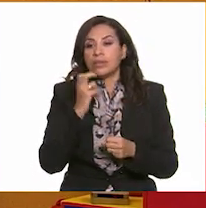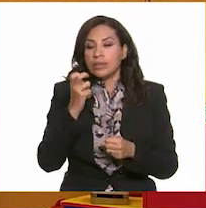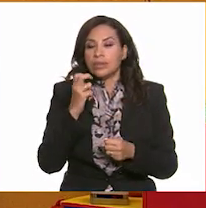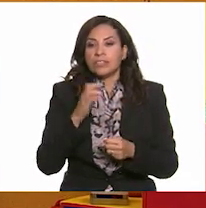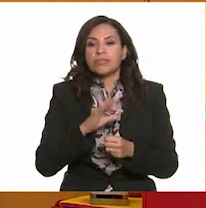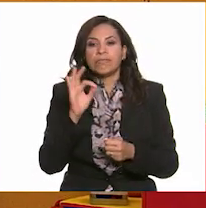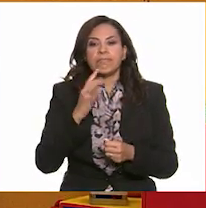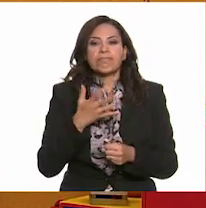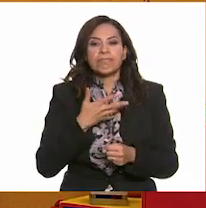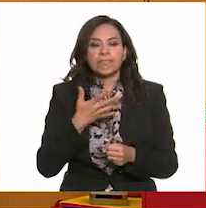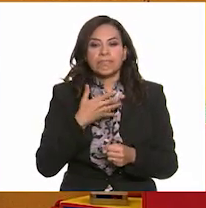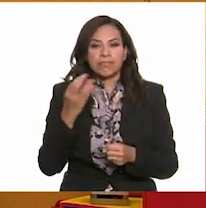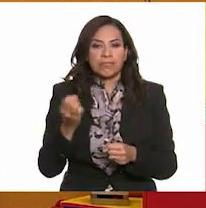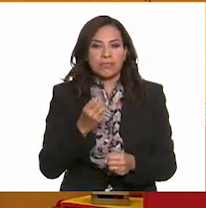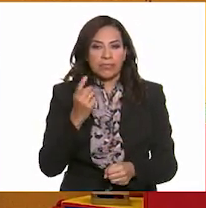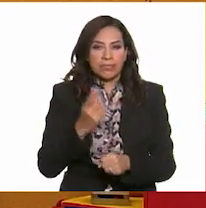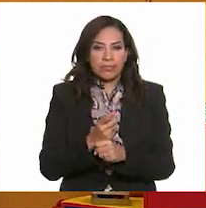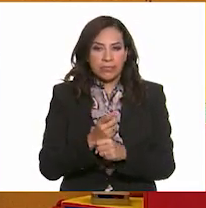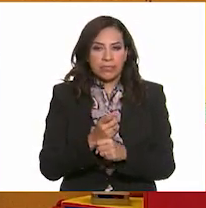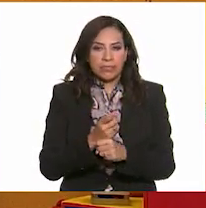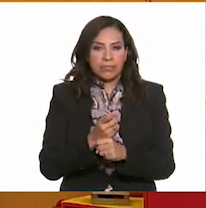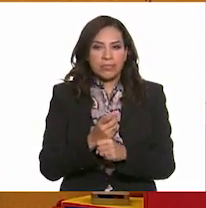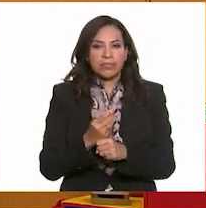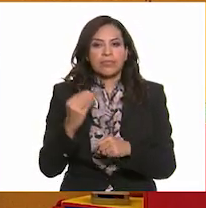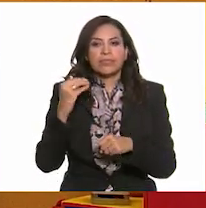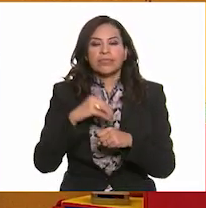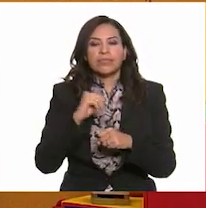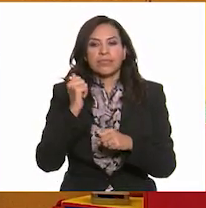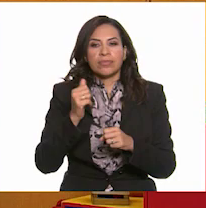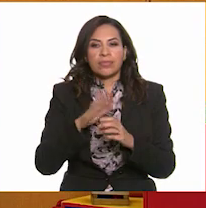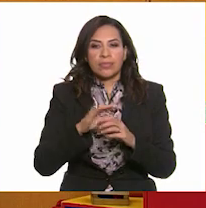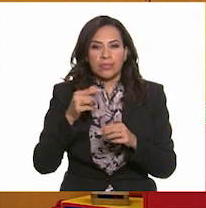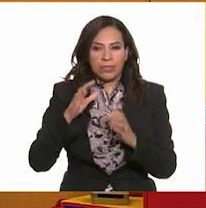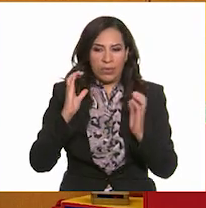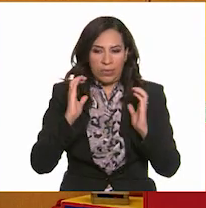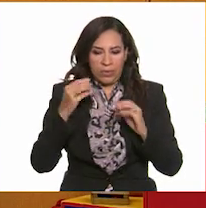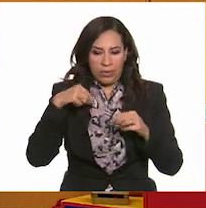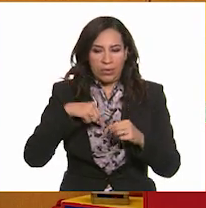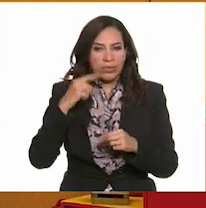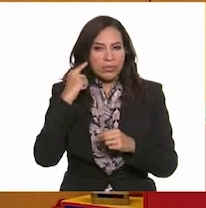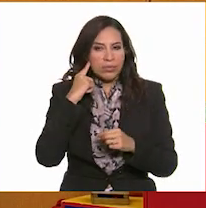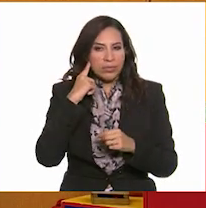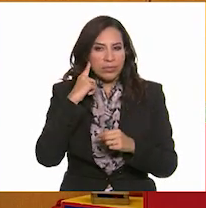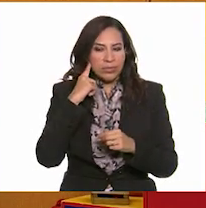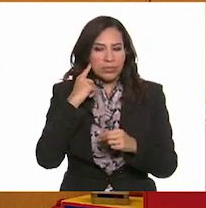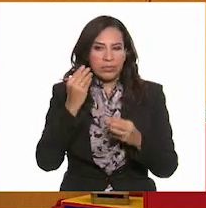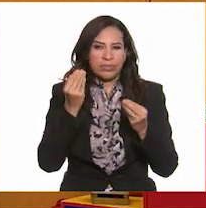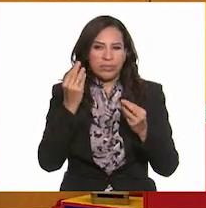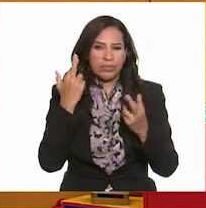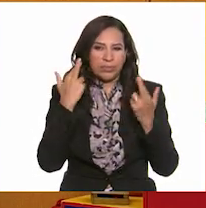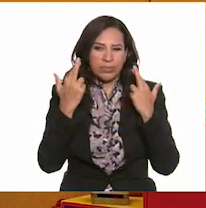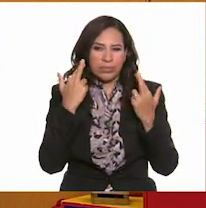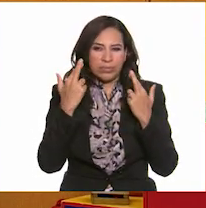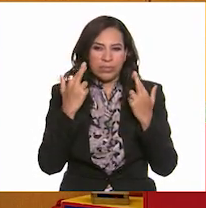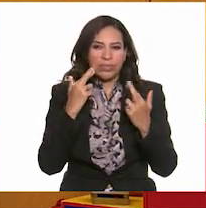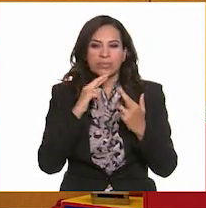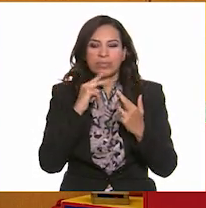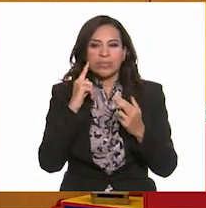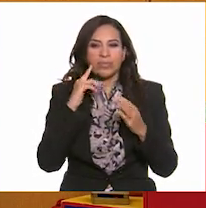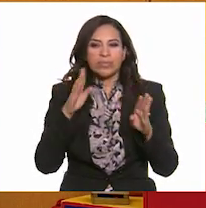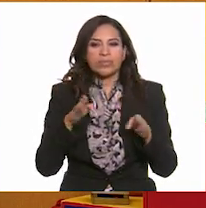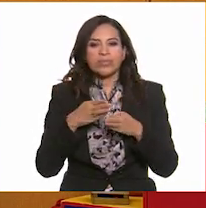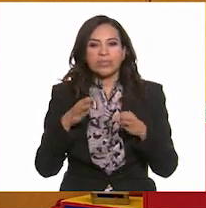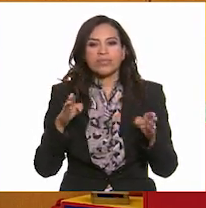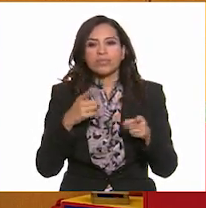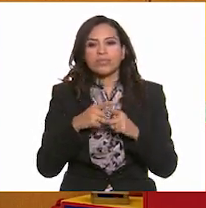si tuviéramos oportunidad de colocar algún micrófono dentro de nuestro cuerpo, Ajá. escucharíamos las mejores